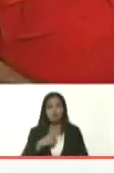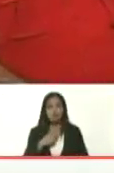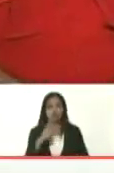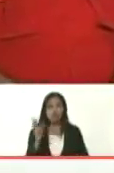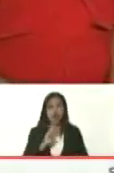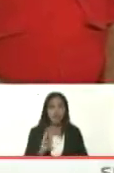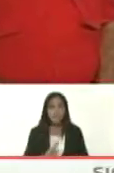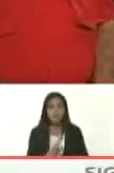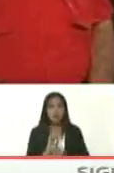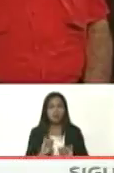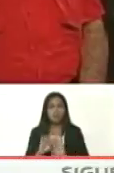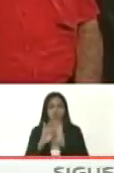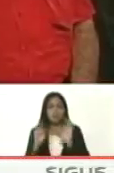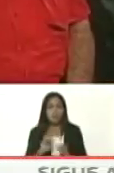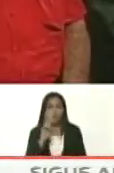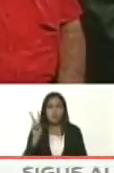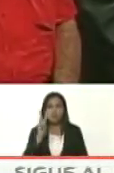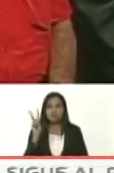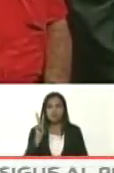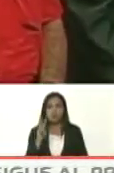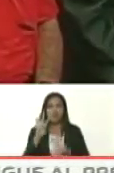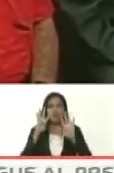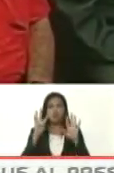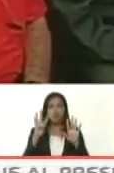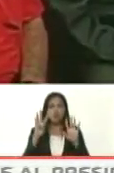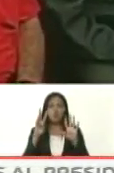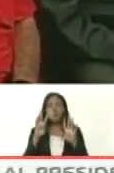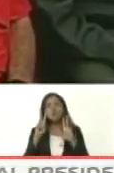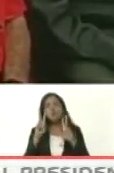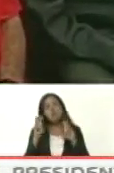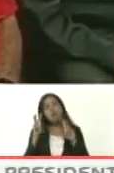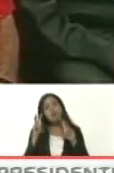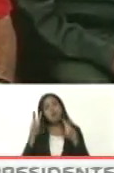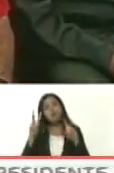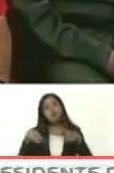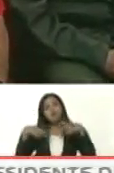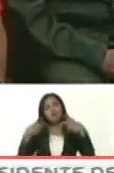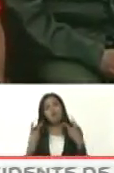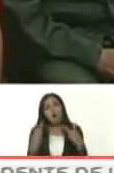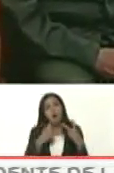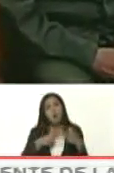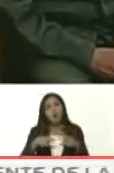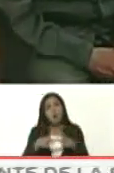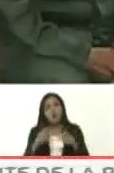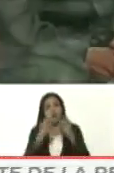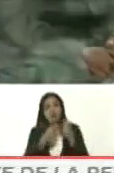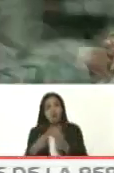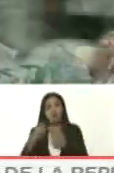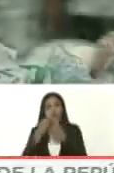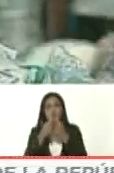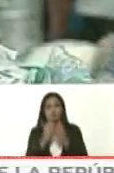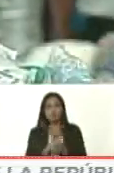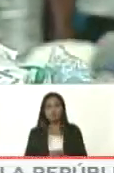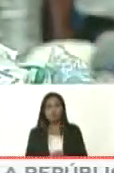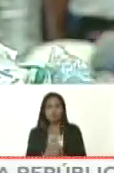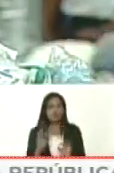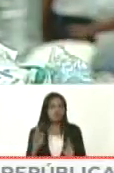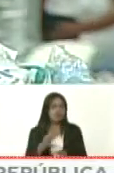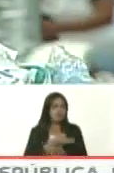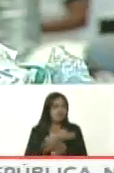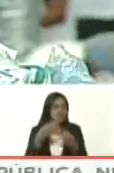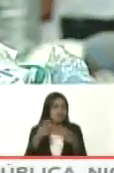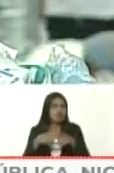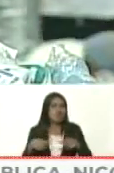pronto podrá darle a Venezuela de nuevas áreas de cooperación en el ámbito económico. Realmente extraordinario para